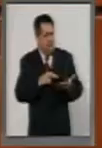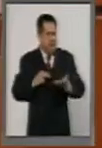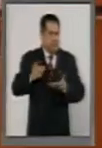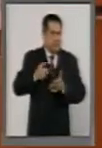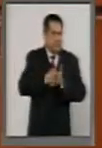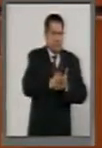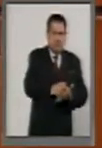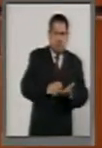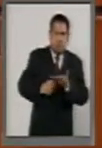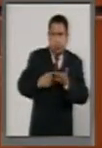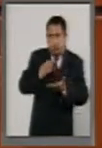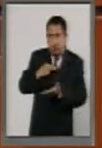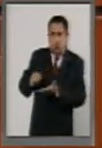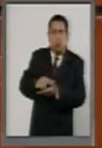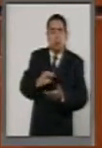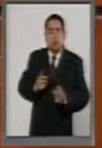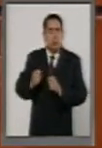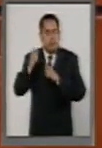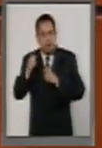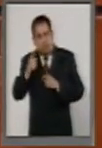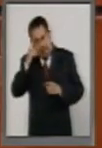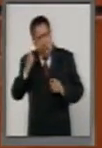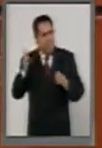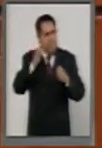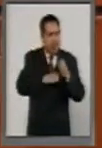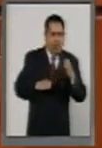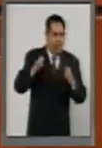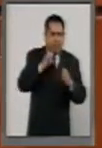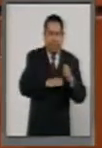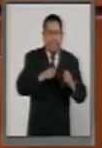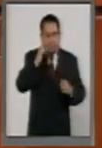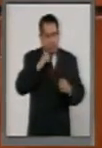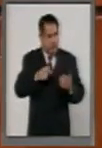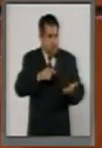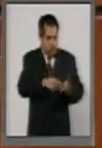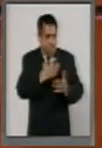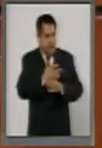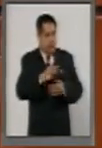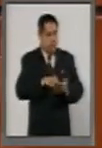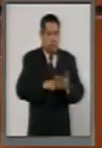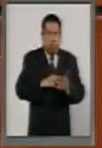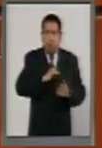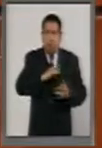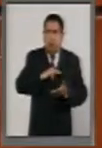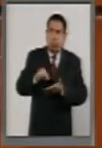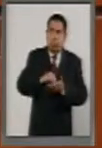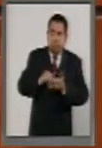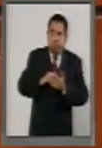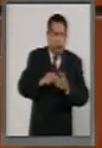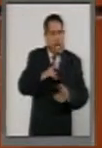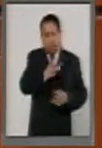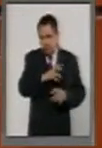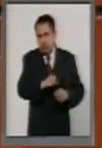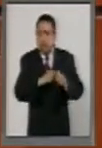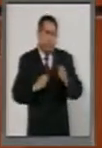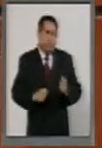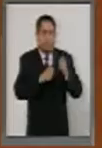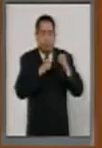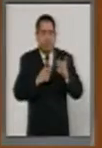para, mediante desinformación y engaños, expulsar a los migrantes